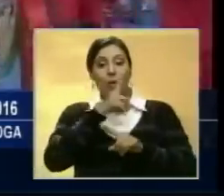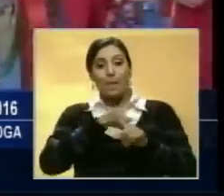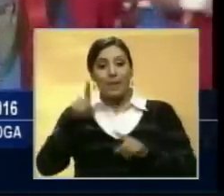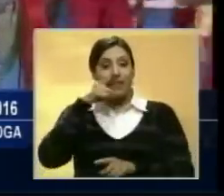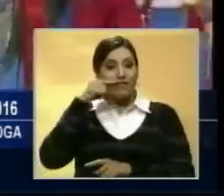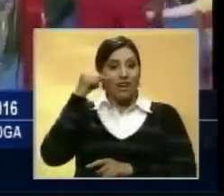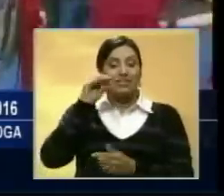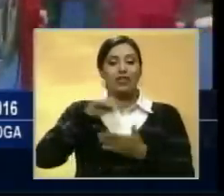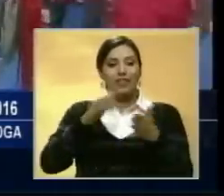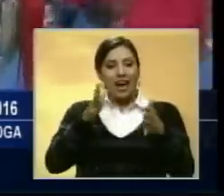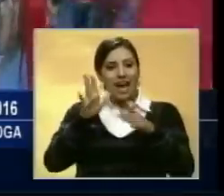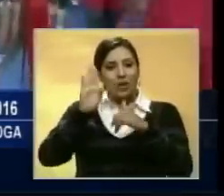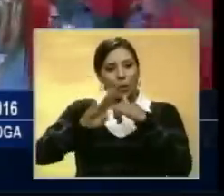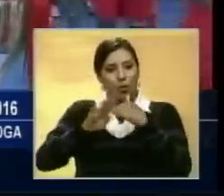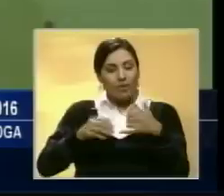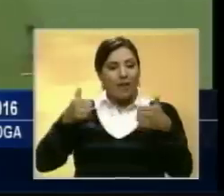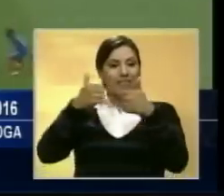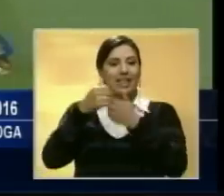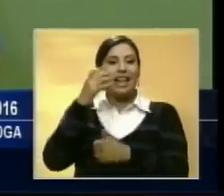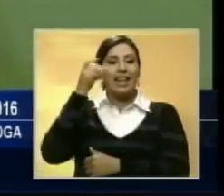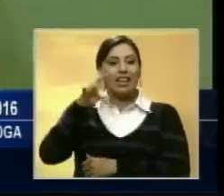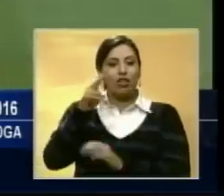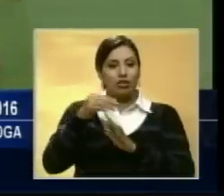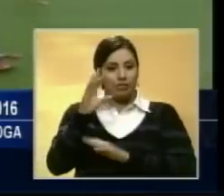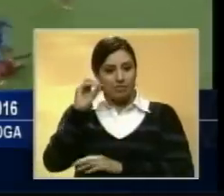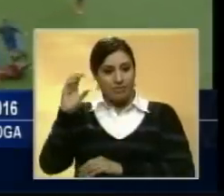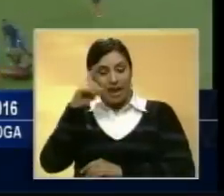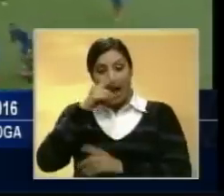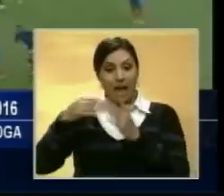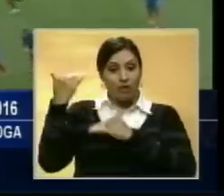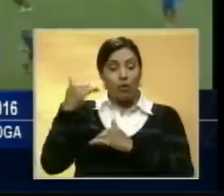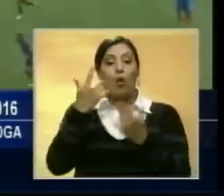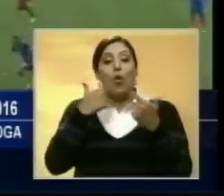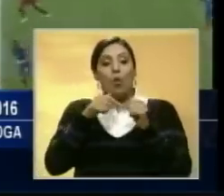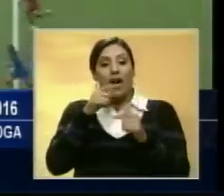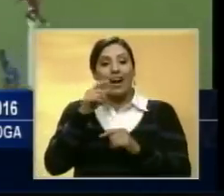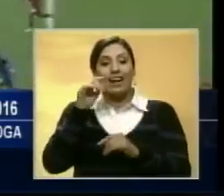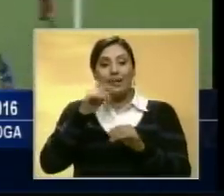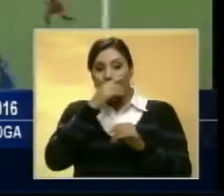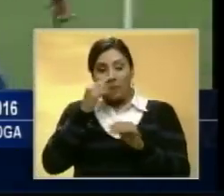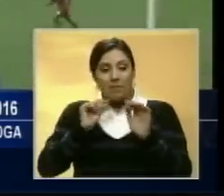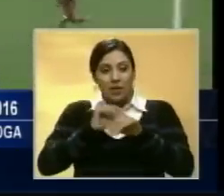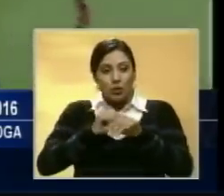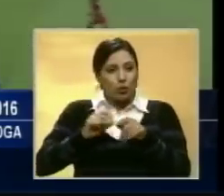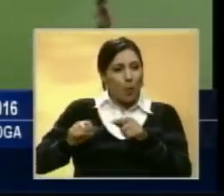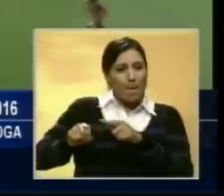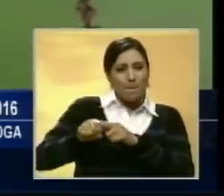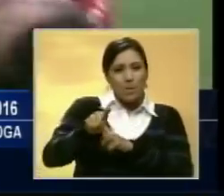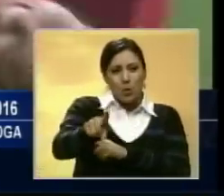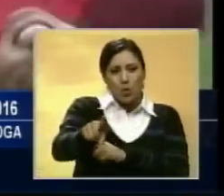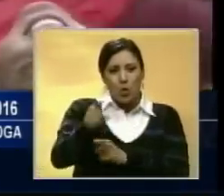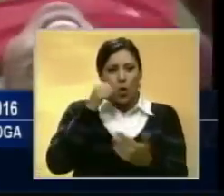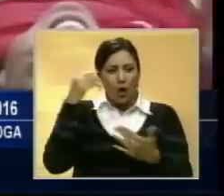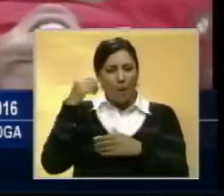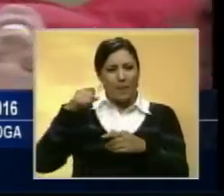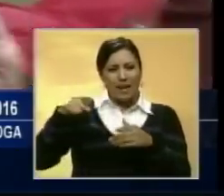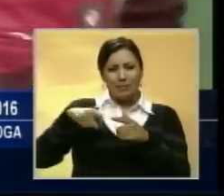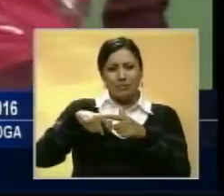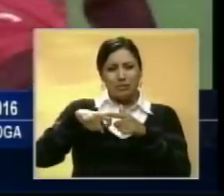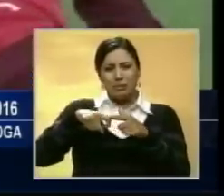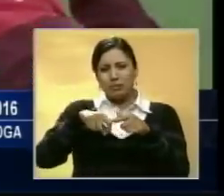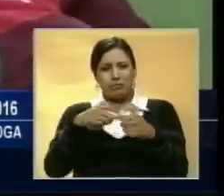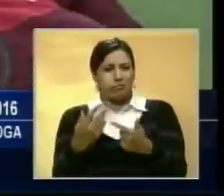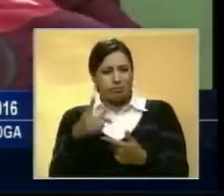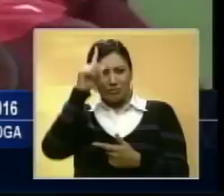Francia había ganado su última final ante Italia en el 2000. A los 7 minutos, Cristiano Ronaldo recibía este golpe de Dimitri Payet en su rodilla